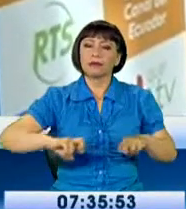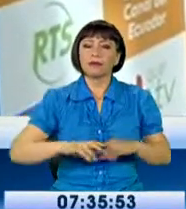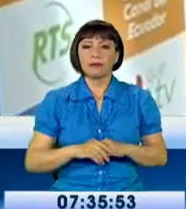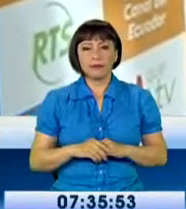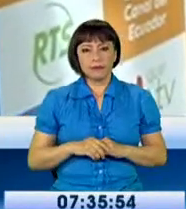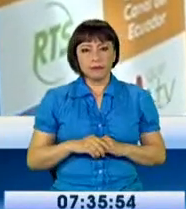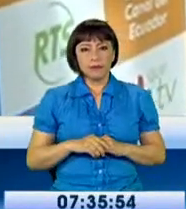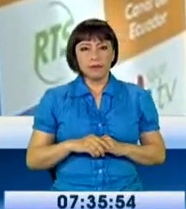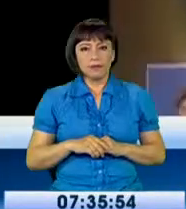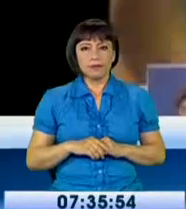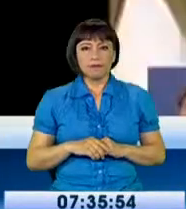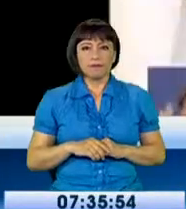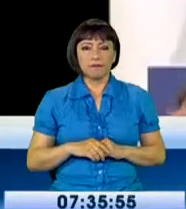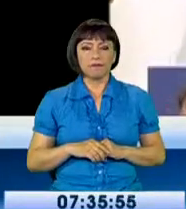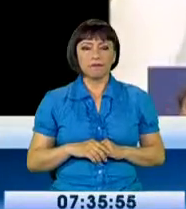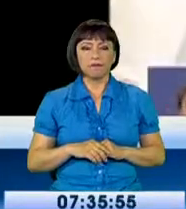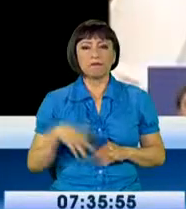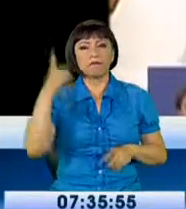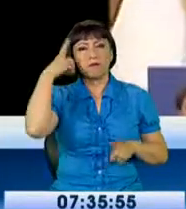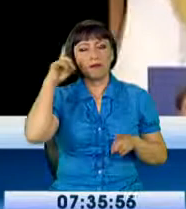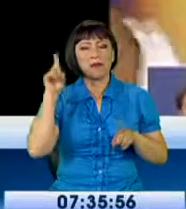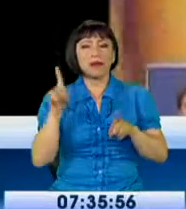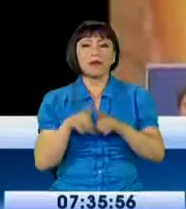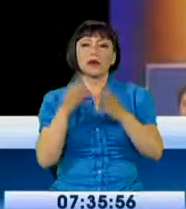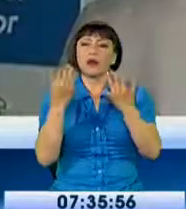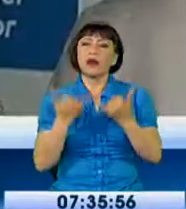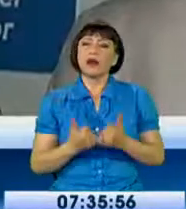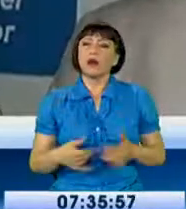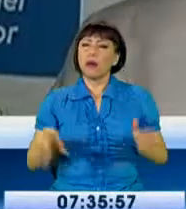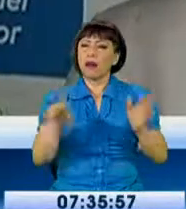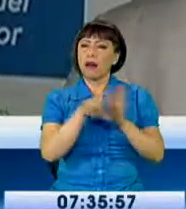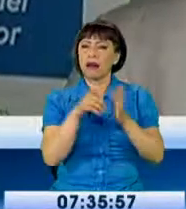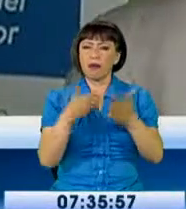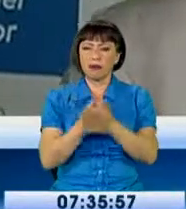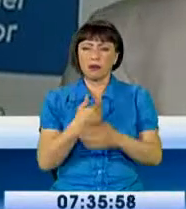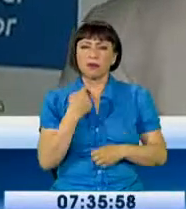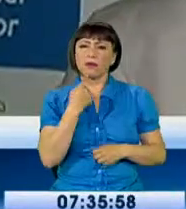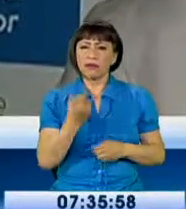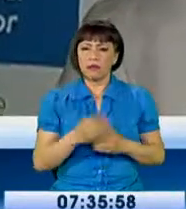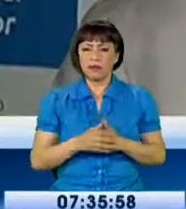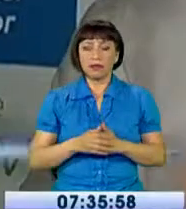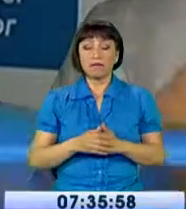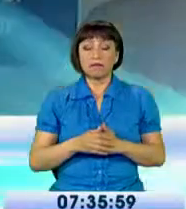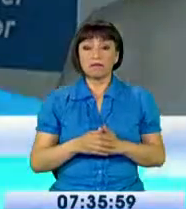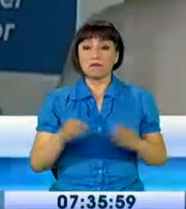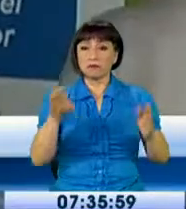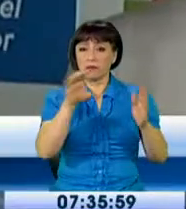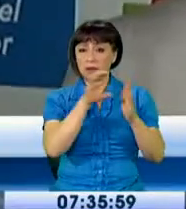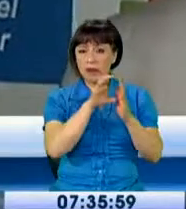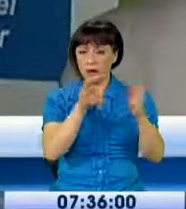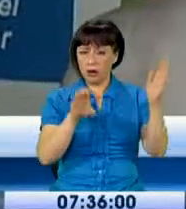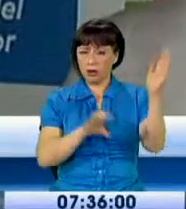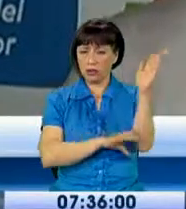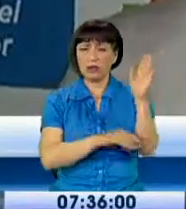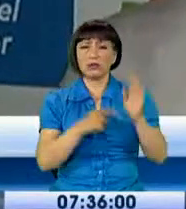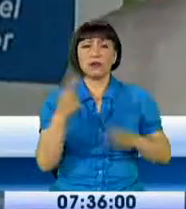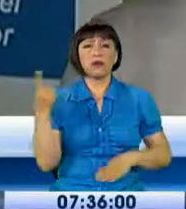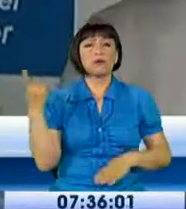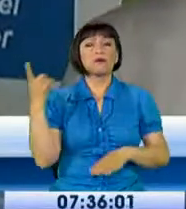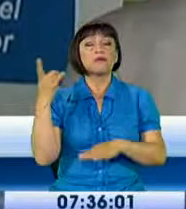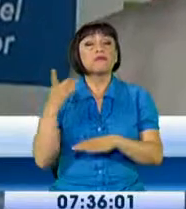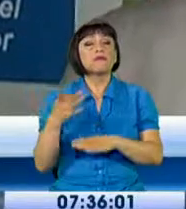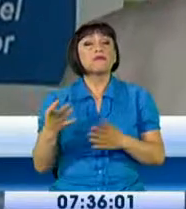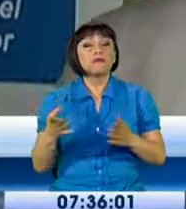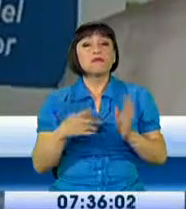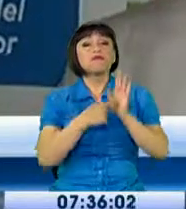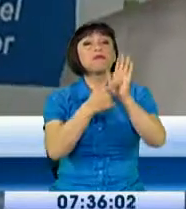al Ejecutivo de acuerdo a la nueva legislación. Cuando el Estado, la Constitución, determina y manda el tratamiento y